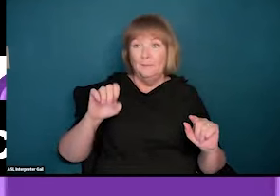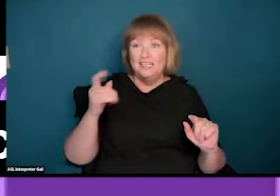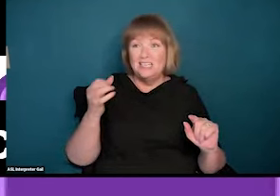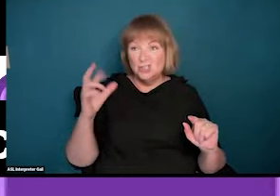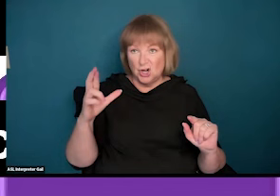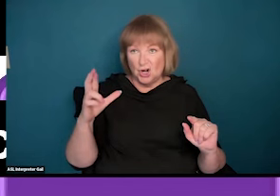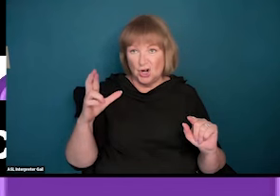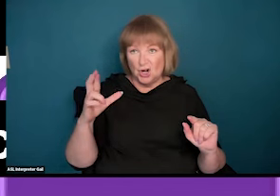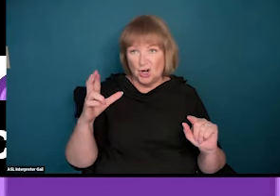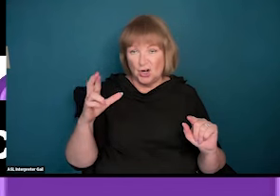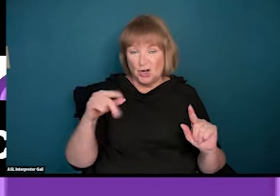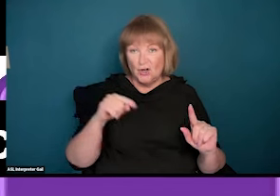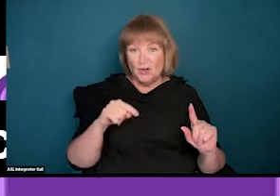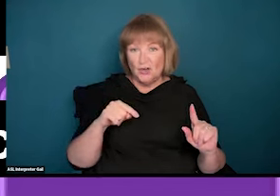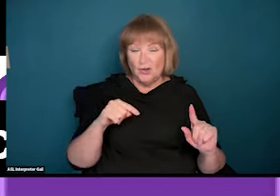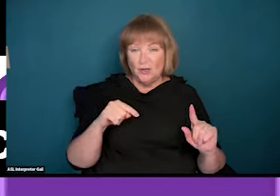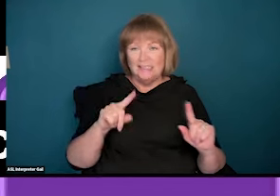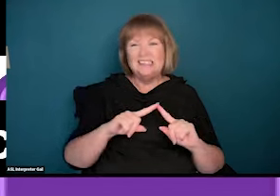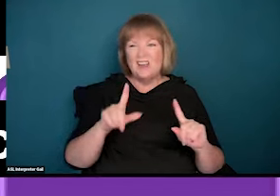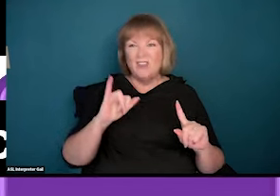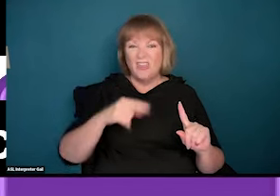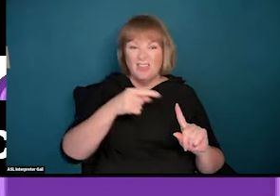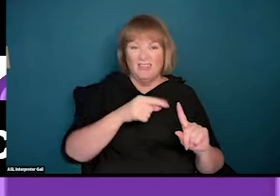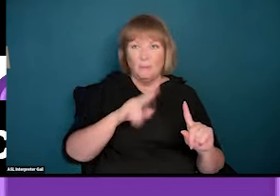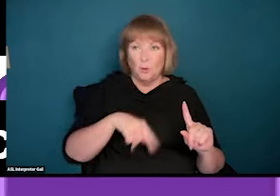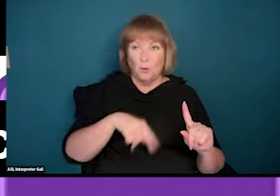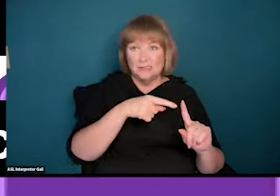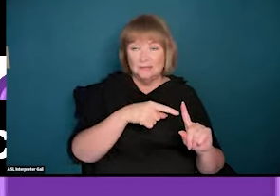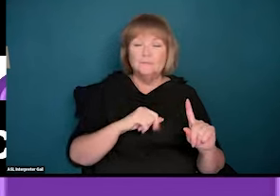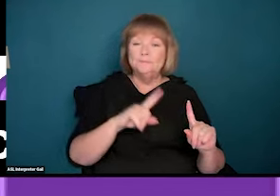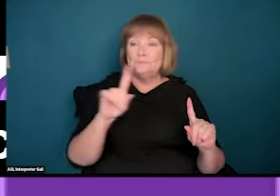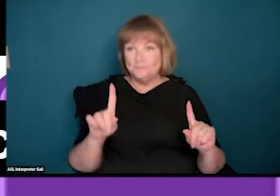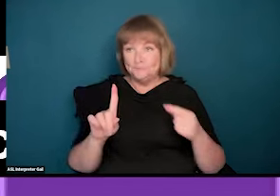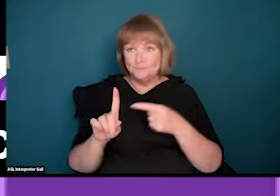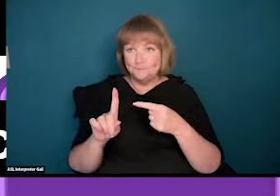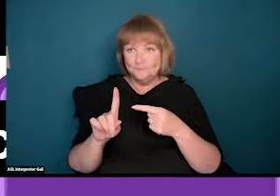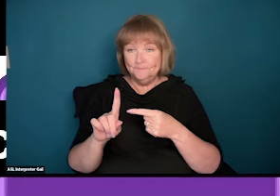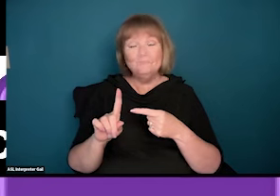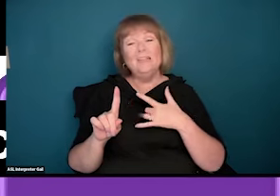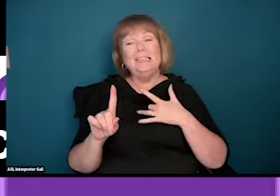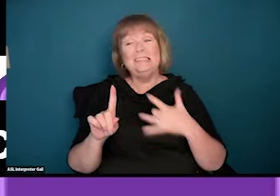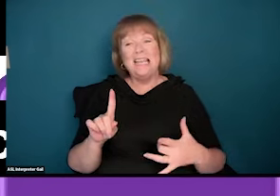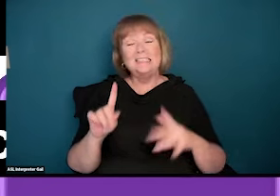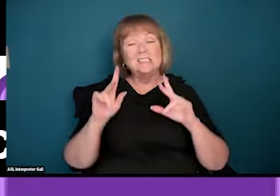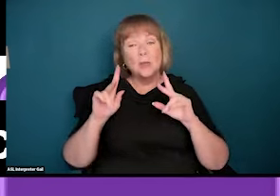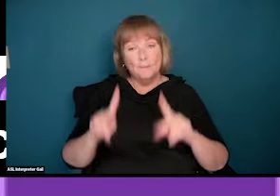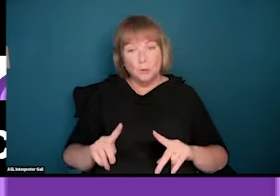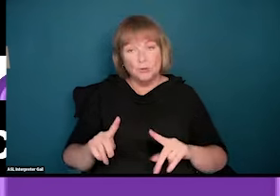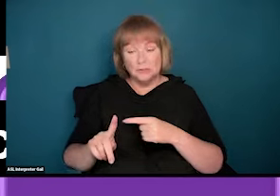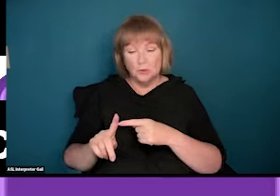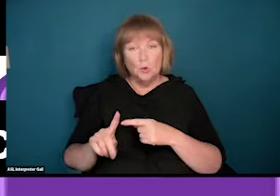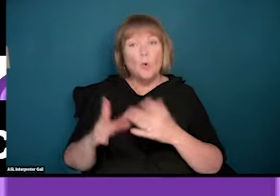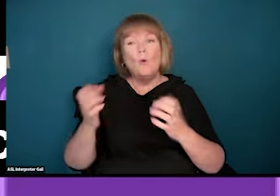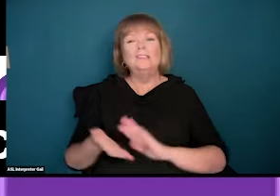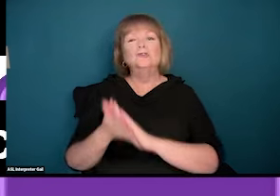es nunca la persona que sufre la discapacidad, es una persona externa. Esta persona,